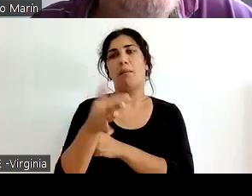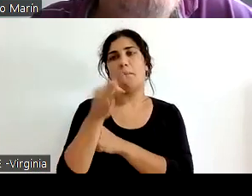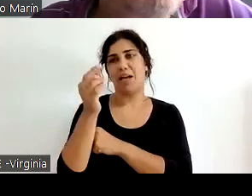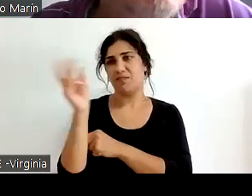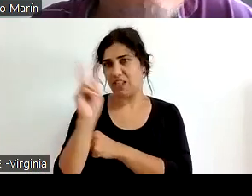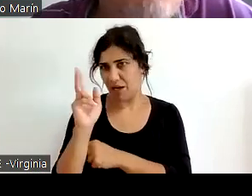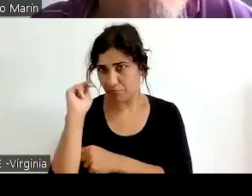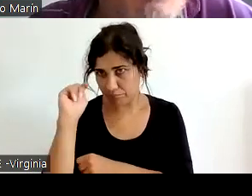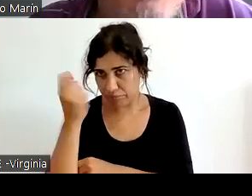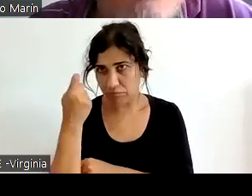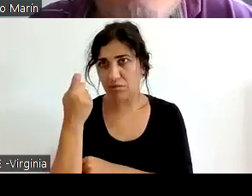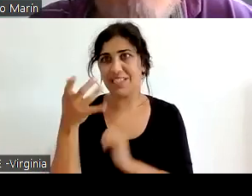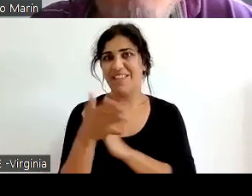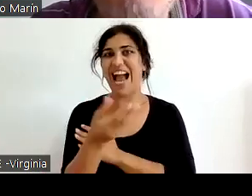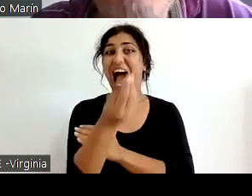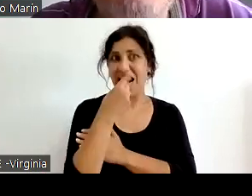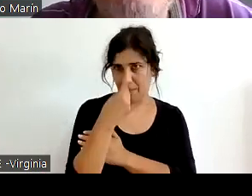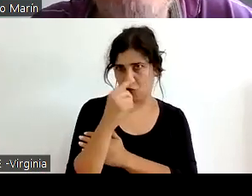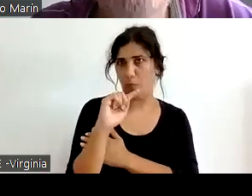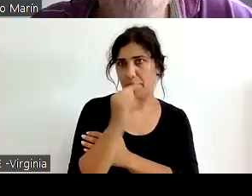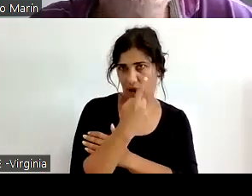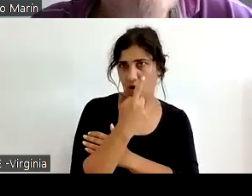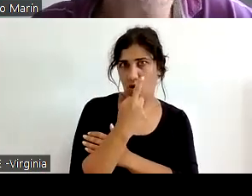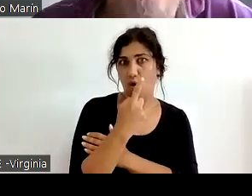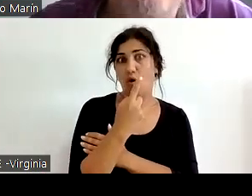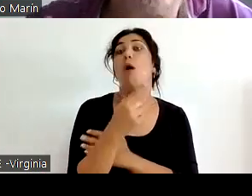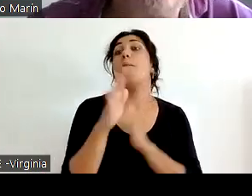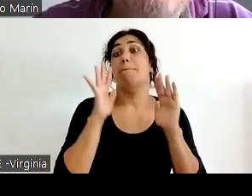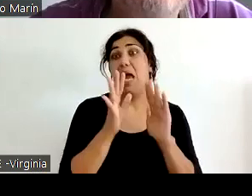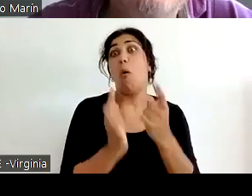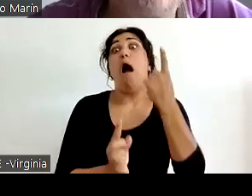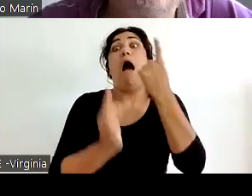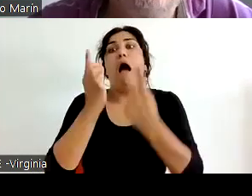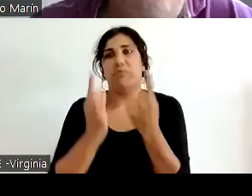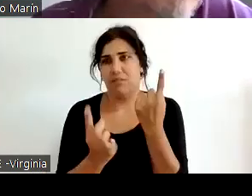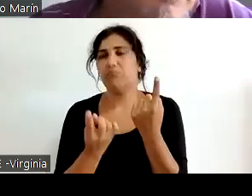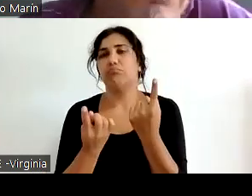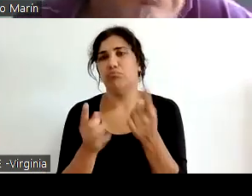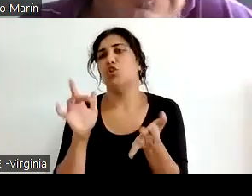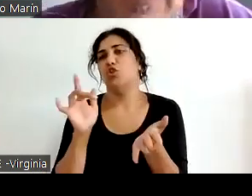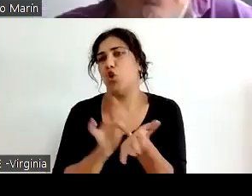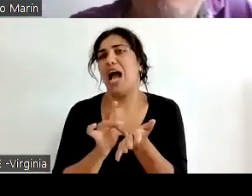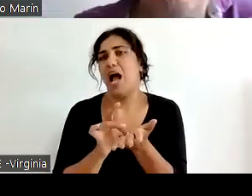por vía de los alimentos, de la dieta, por vía dietética, pero en muchas ocasiones, como en este caso, pues un